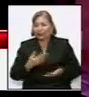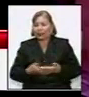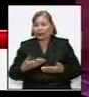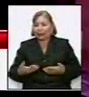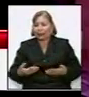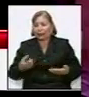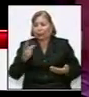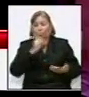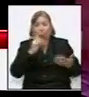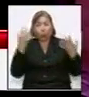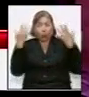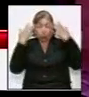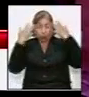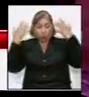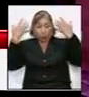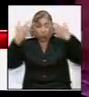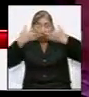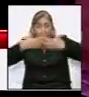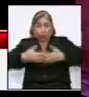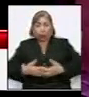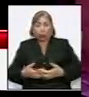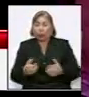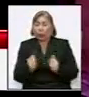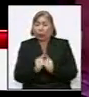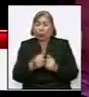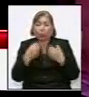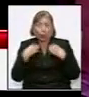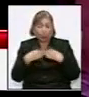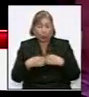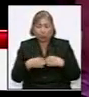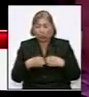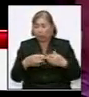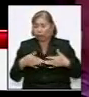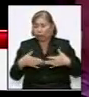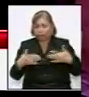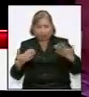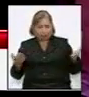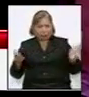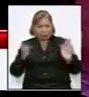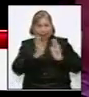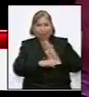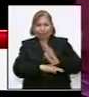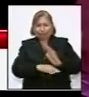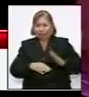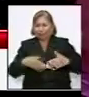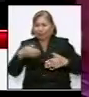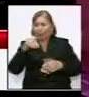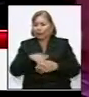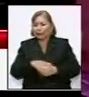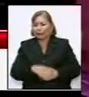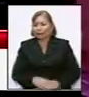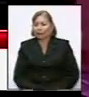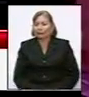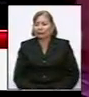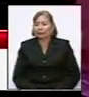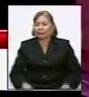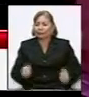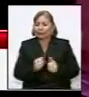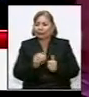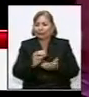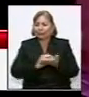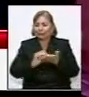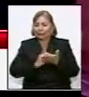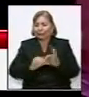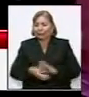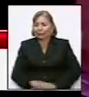que no cuadran con la presión del abogado entonces y tampoco y menos podemos pues la modalidad de votación con cargo a reacción